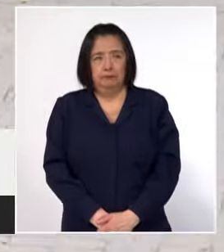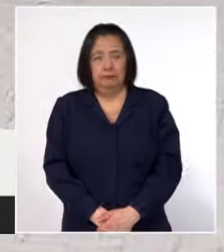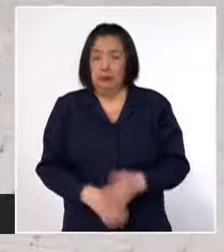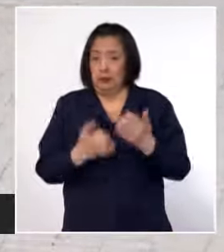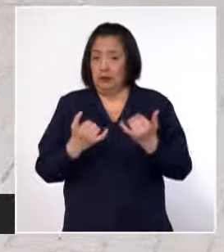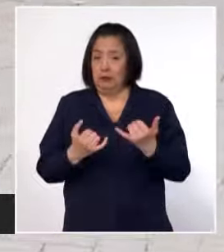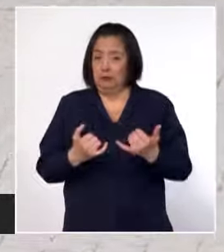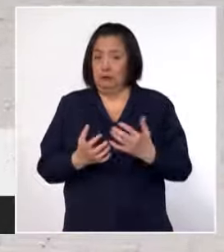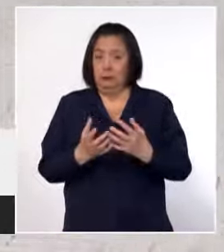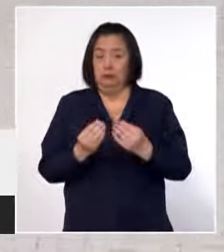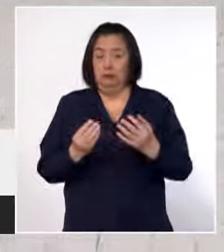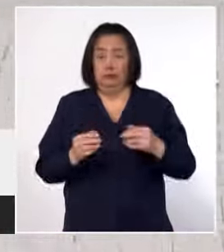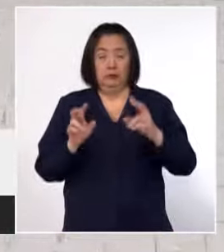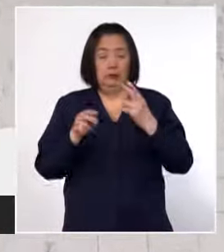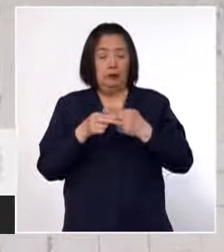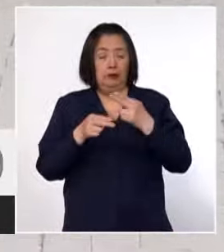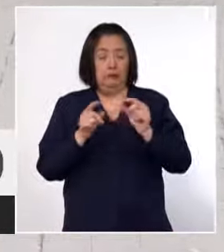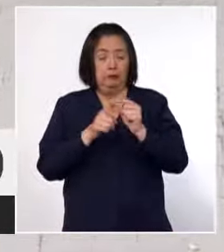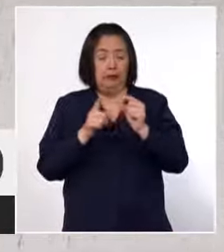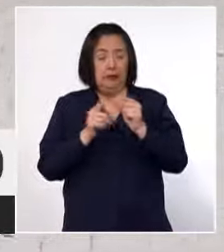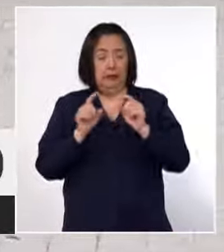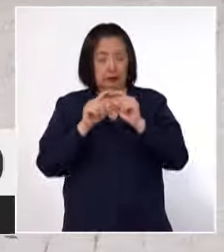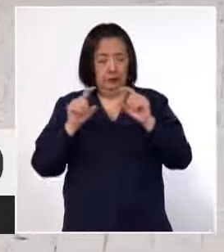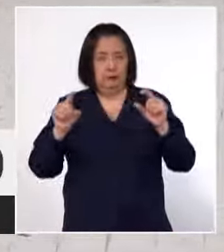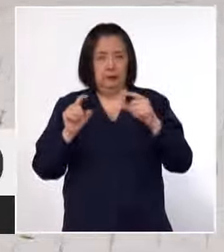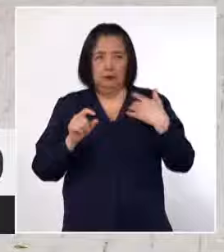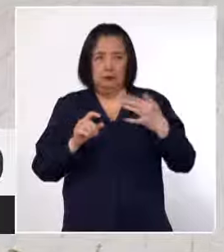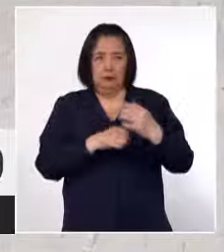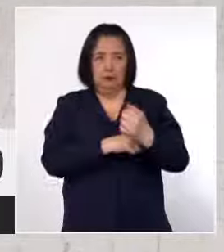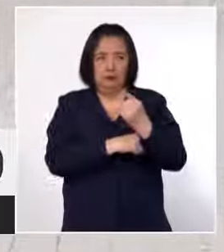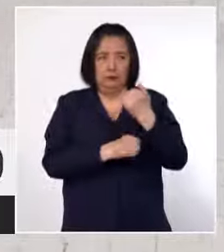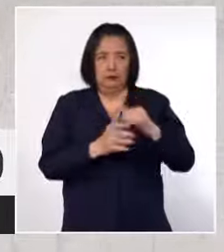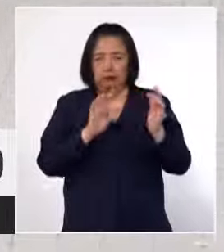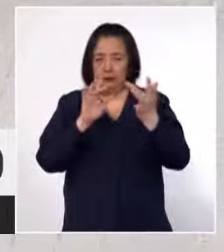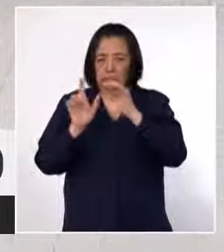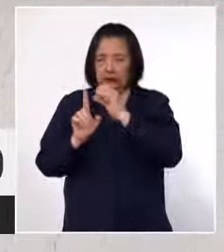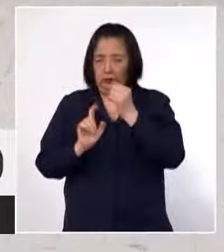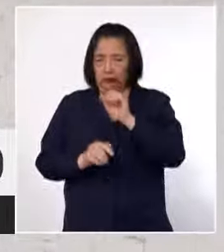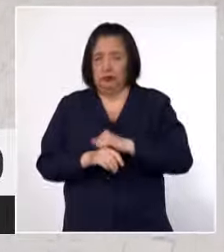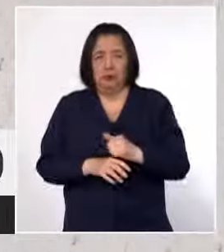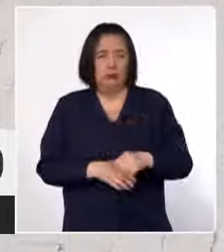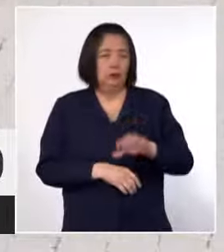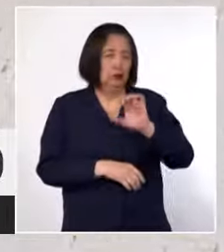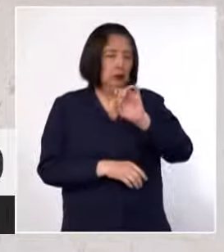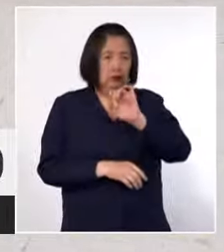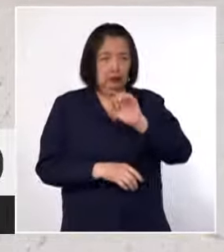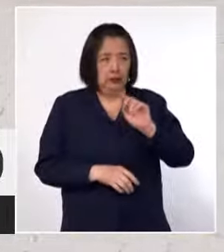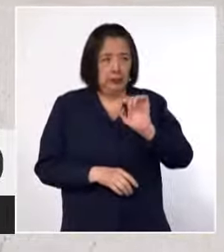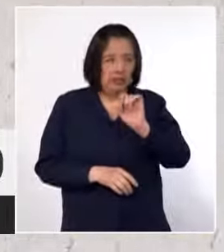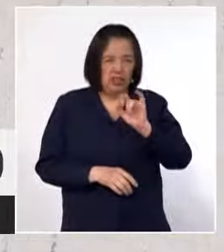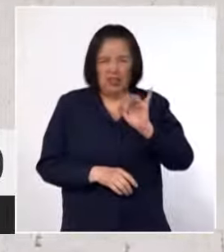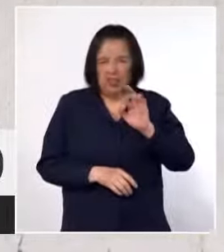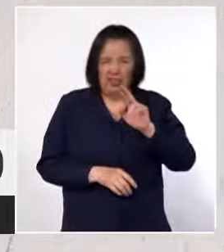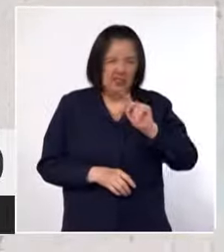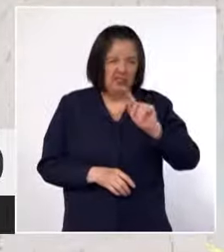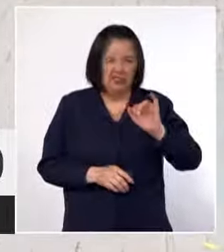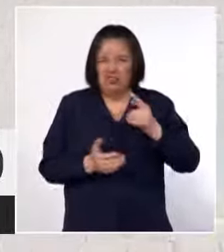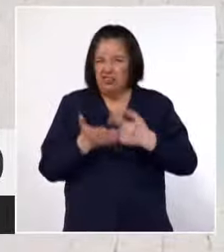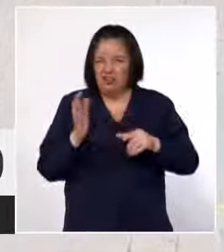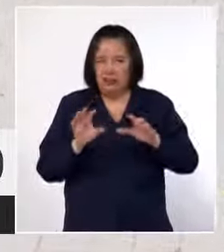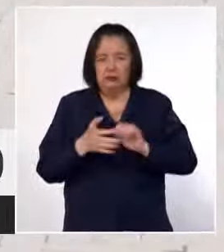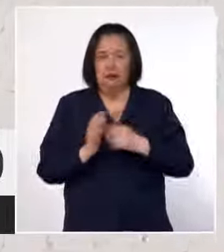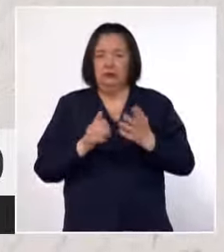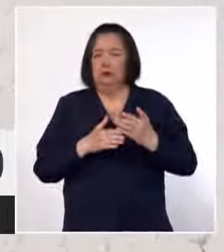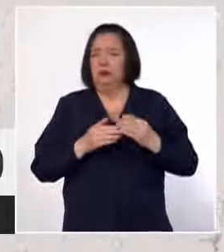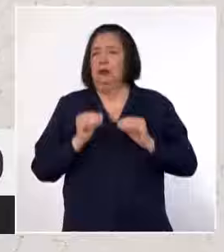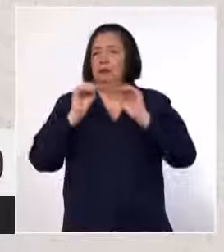Hoy en día existe un término que está cobrando cada vez más fuerza en las redes sociales, el sharenting. ¿De qué se trata? Pues de la acción